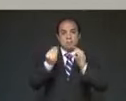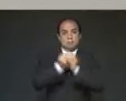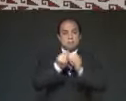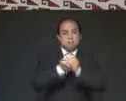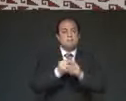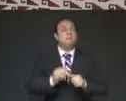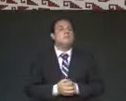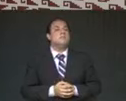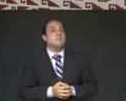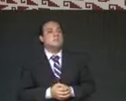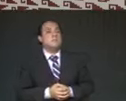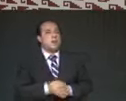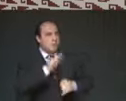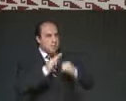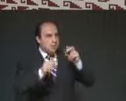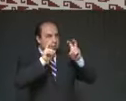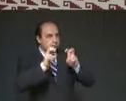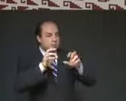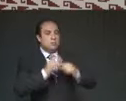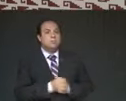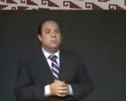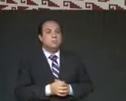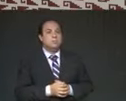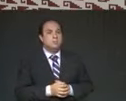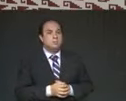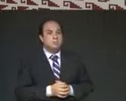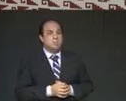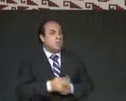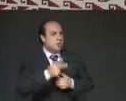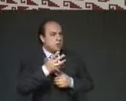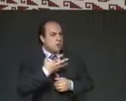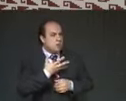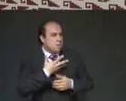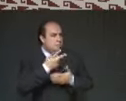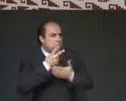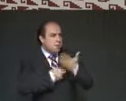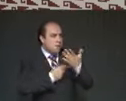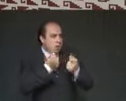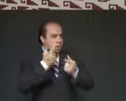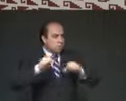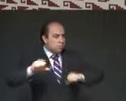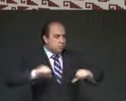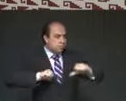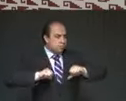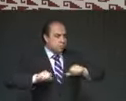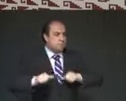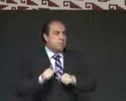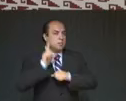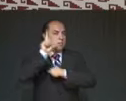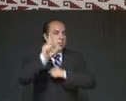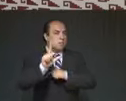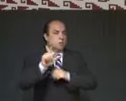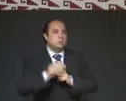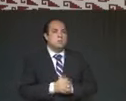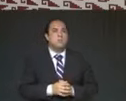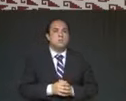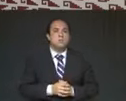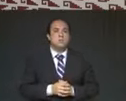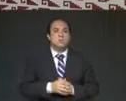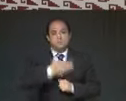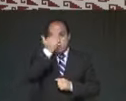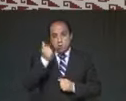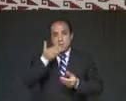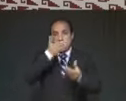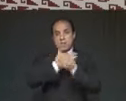y ya por último sobre este tema, pues ¿tiene planeada alguna actividad en particular para el lunes? No sé si vaya a asistir a